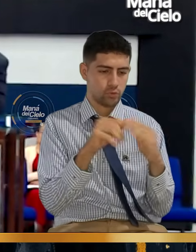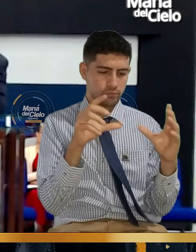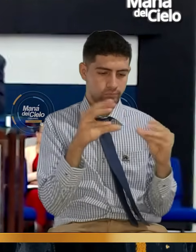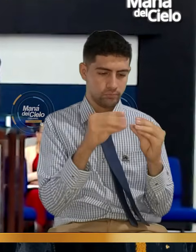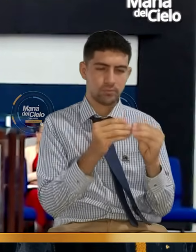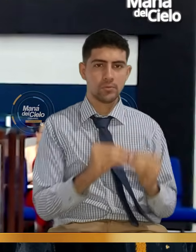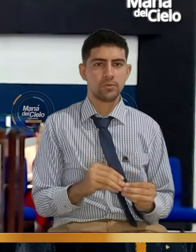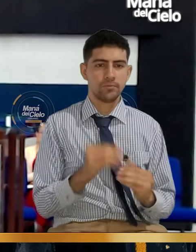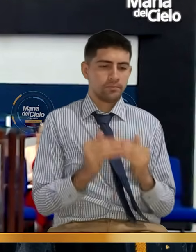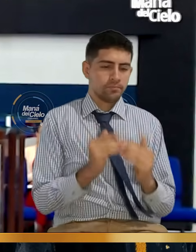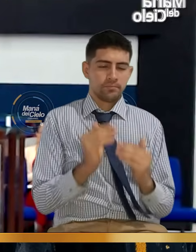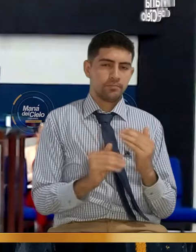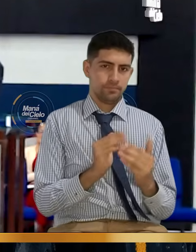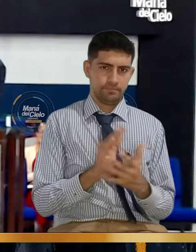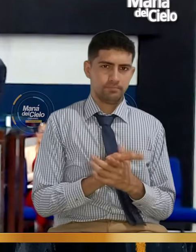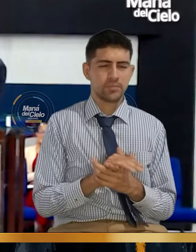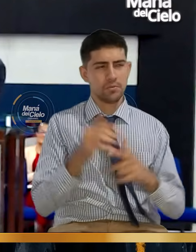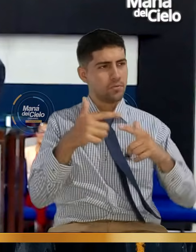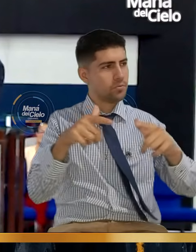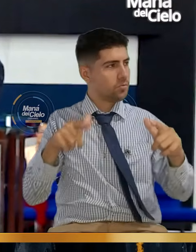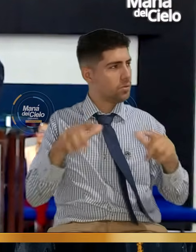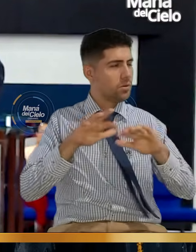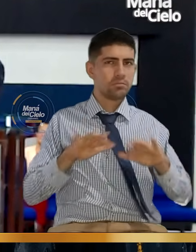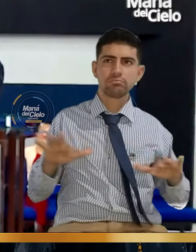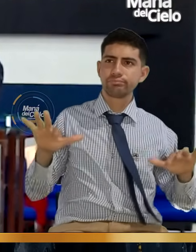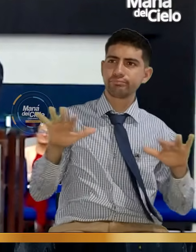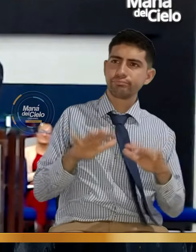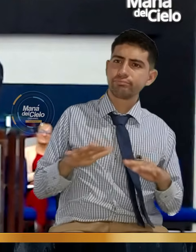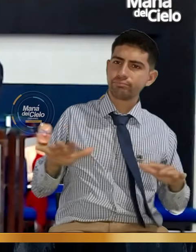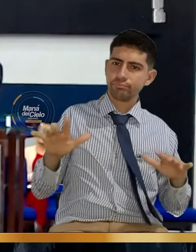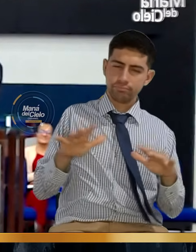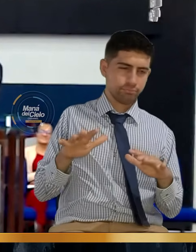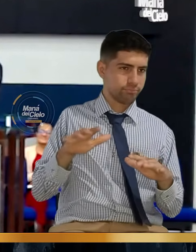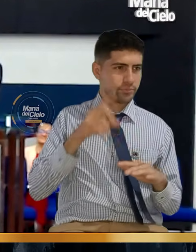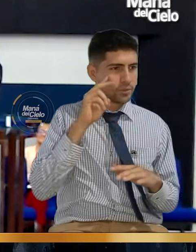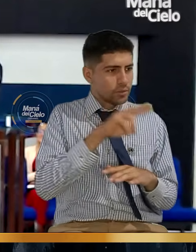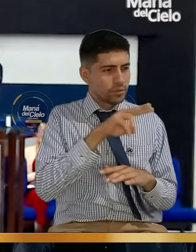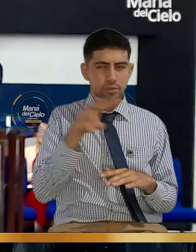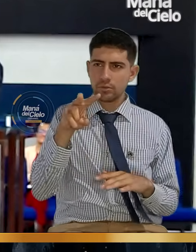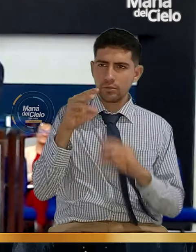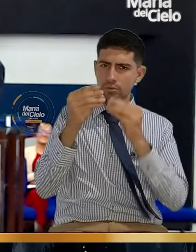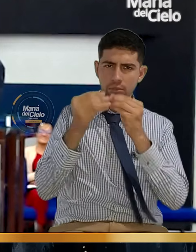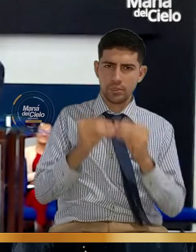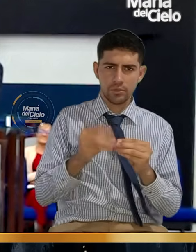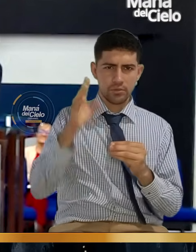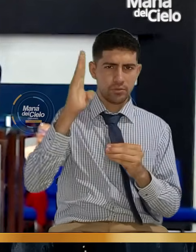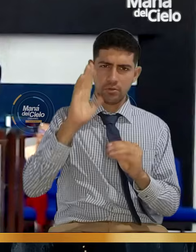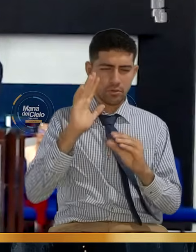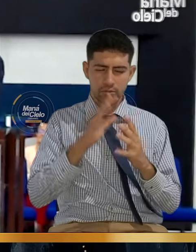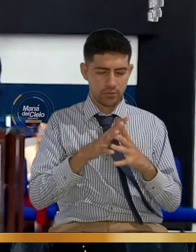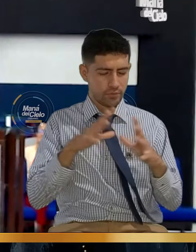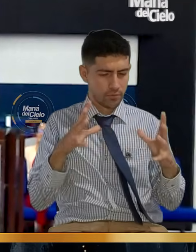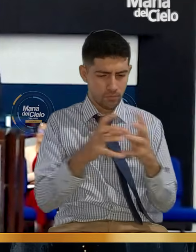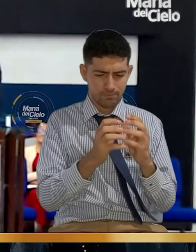el pedazo de barro en una pared que había. Lo estrellé, yo me aleteo mucho cuando se me meten con mi Dios.